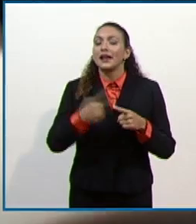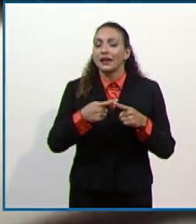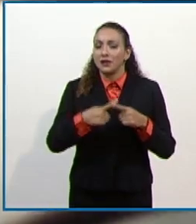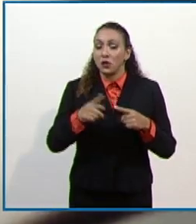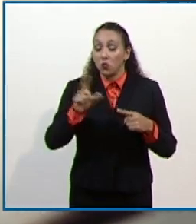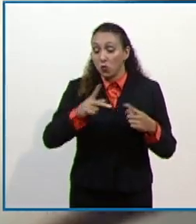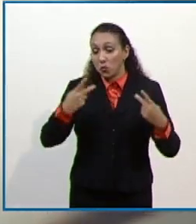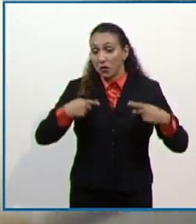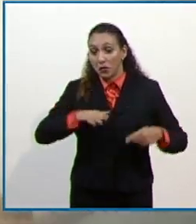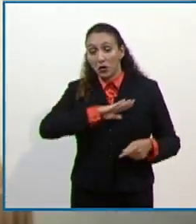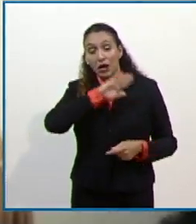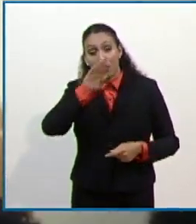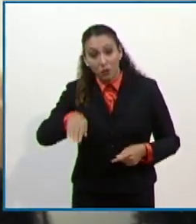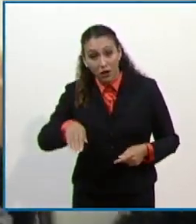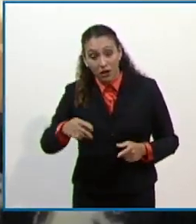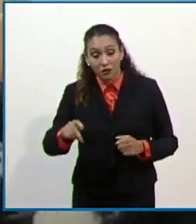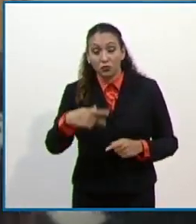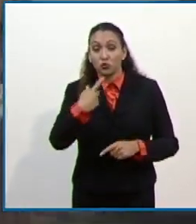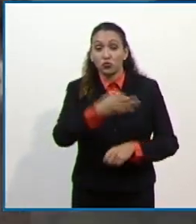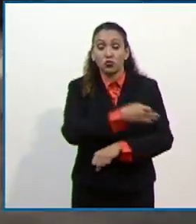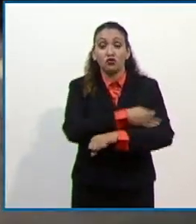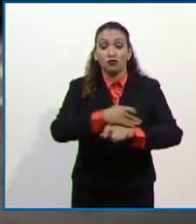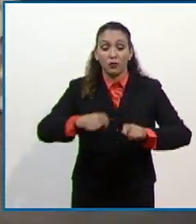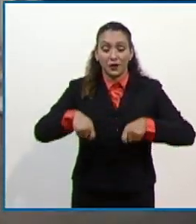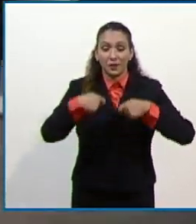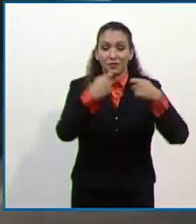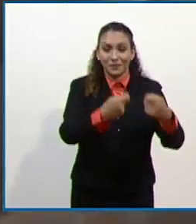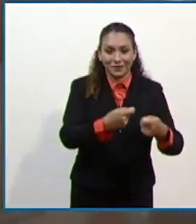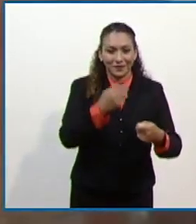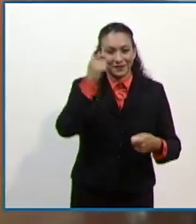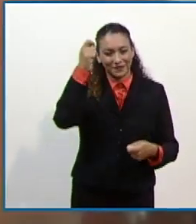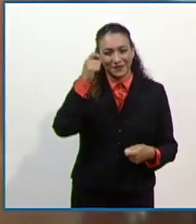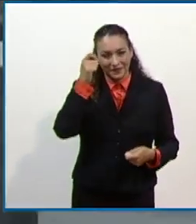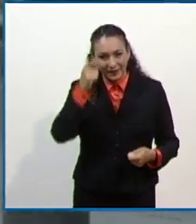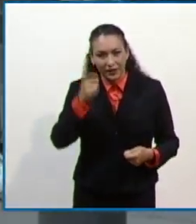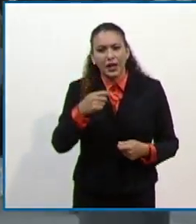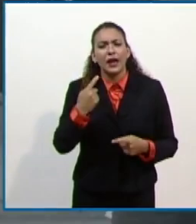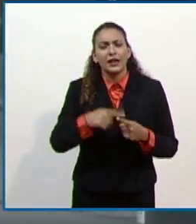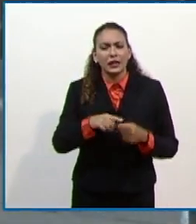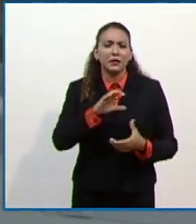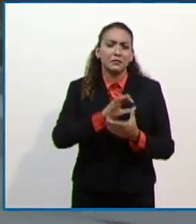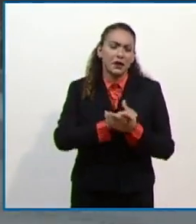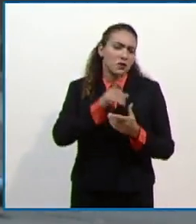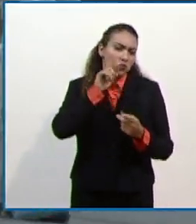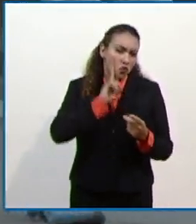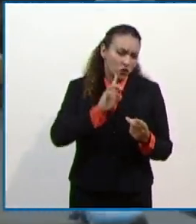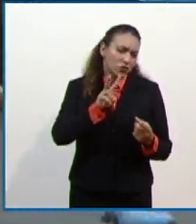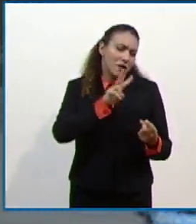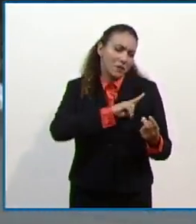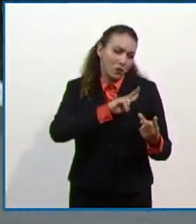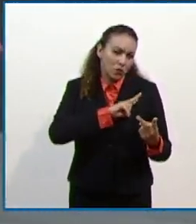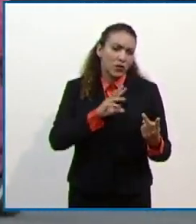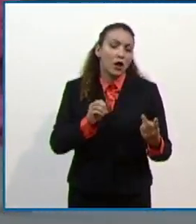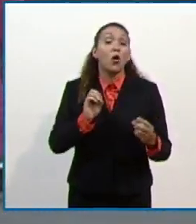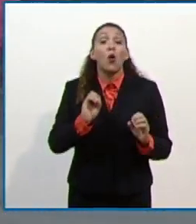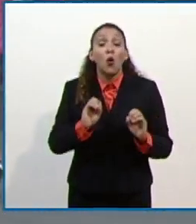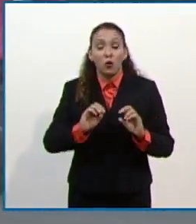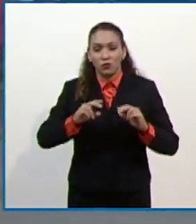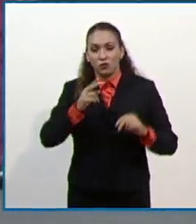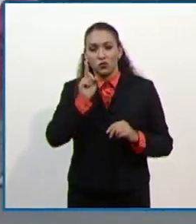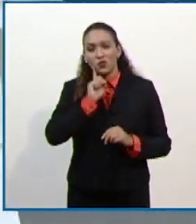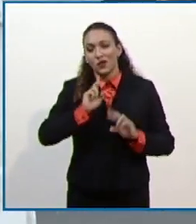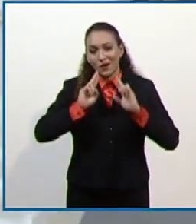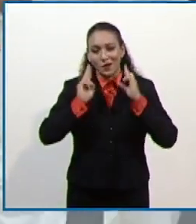de la Comisión Federal de Electricidad, tanto a la cónyuge como a la concubina, aun cuando alguna no haya sido designada